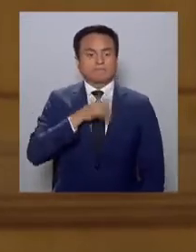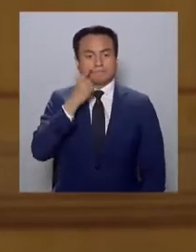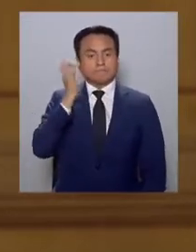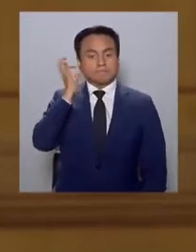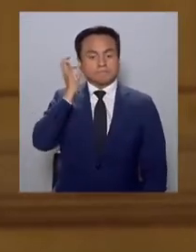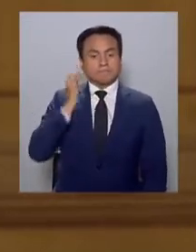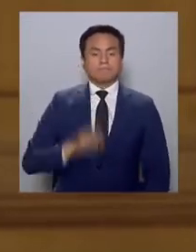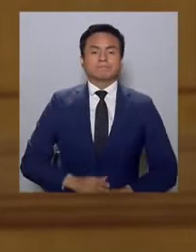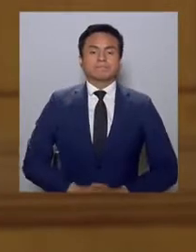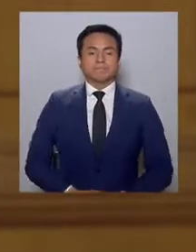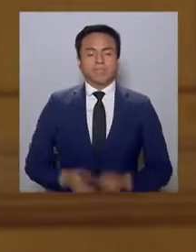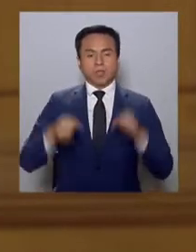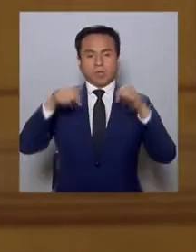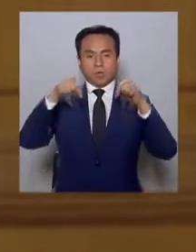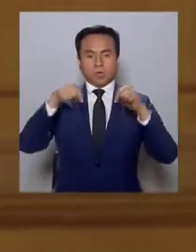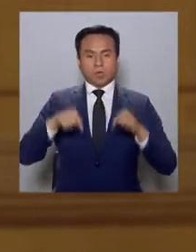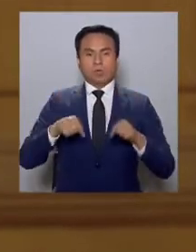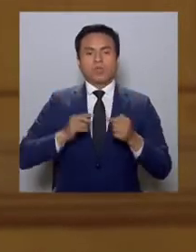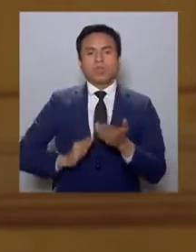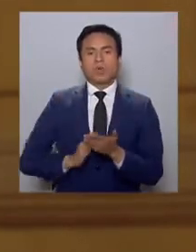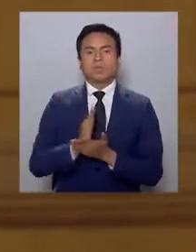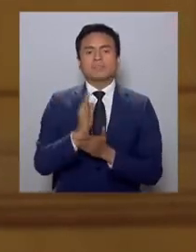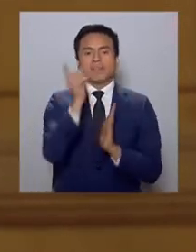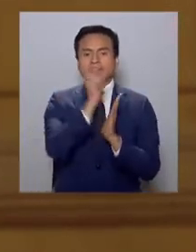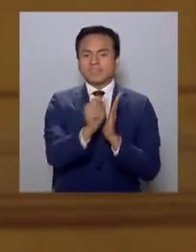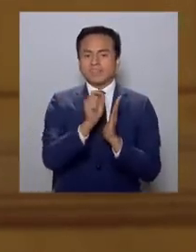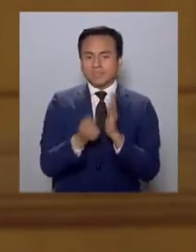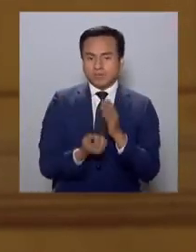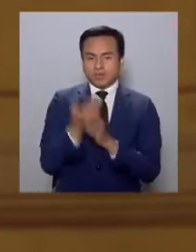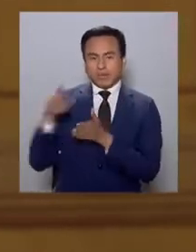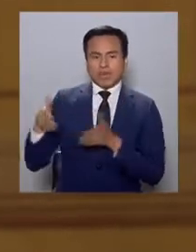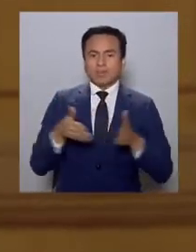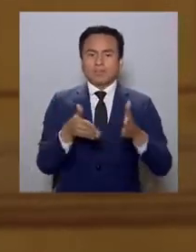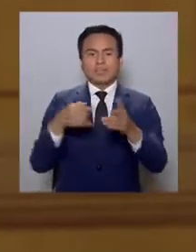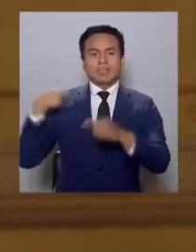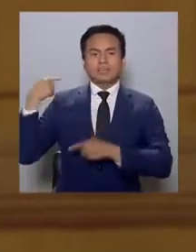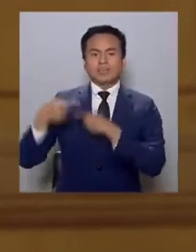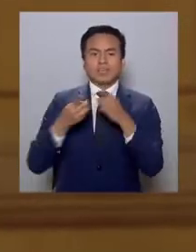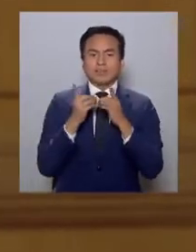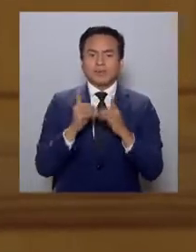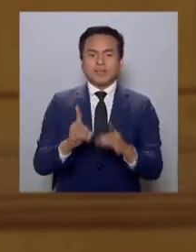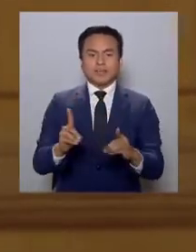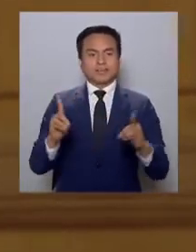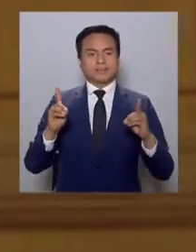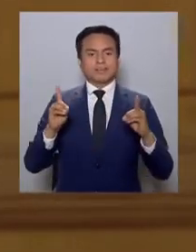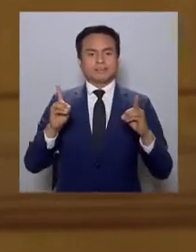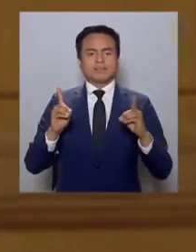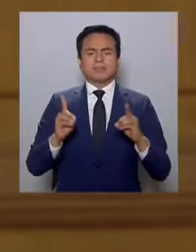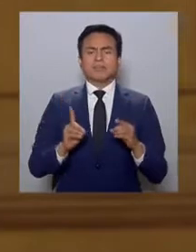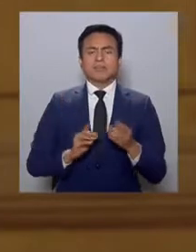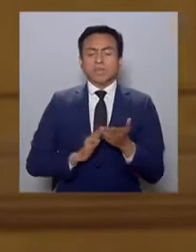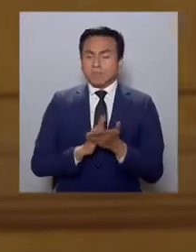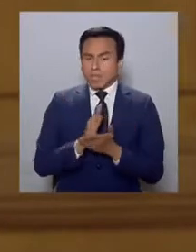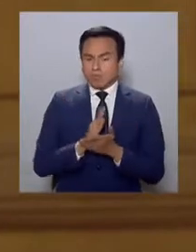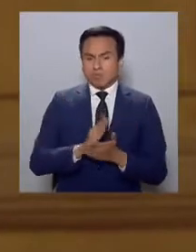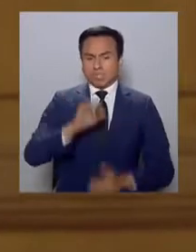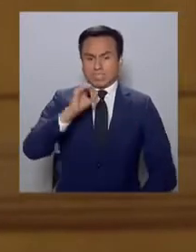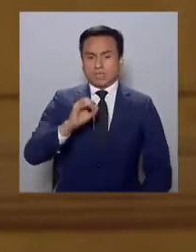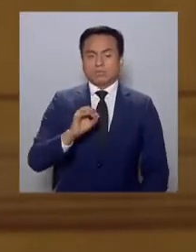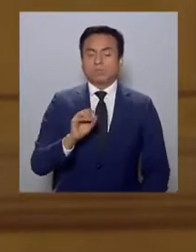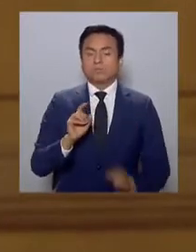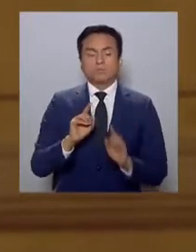y chilenas, hoy comienza a escribirse un nuevo camino en nuestra historia democrática. No empezamos desde